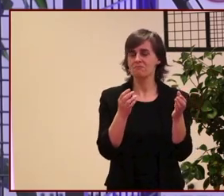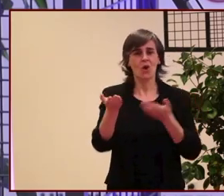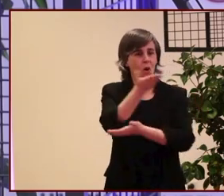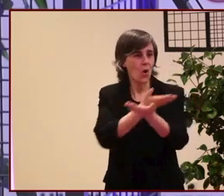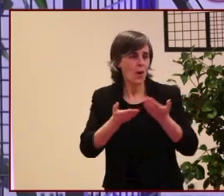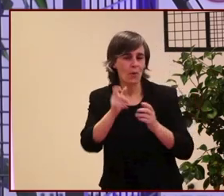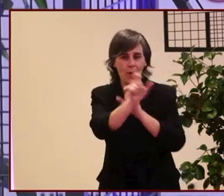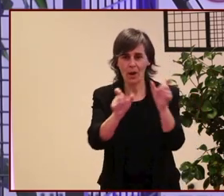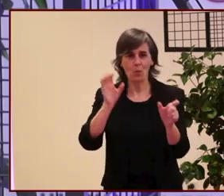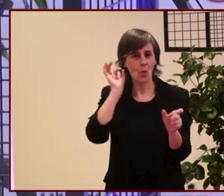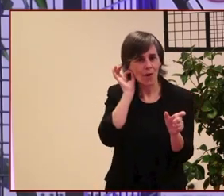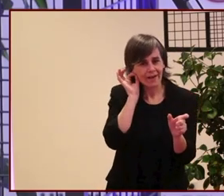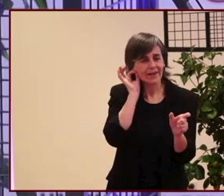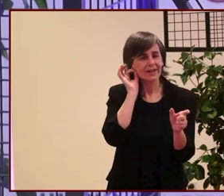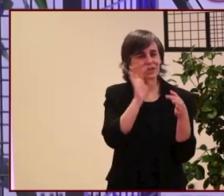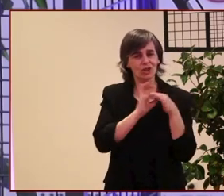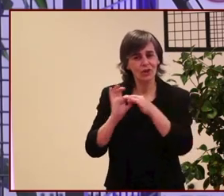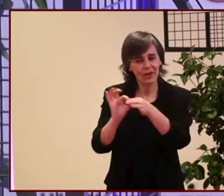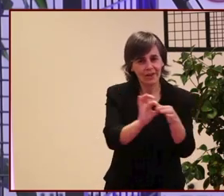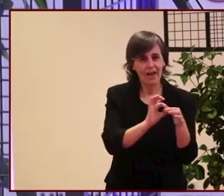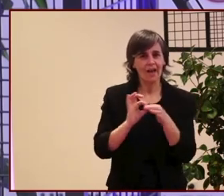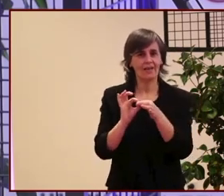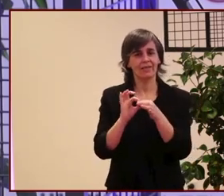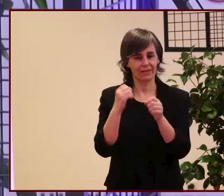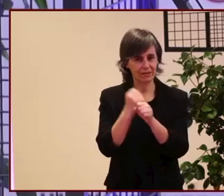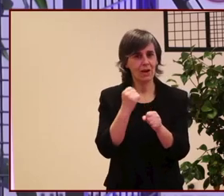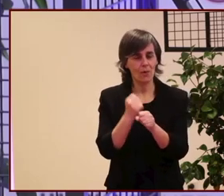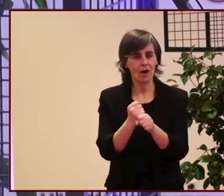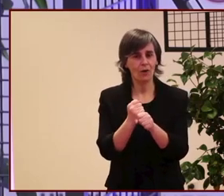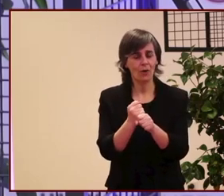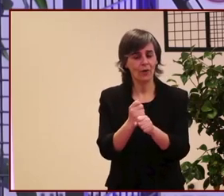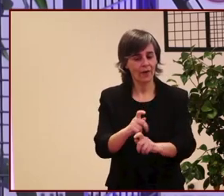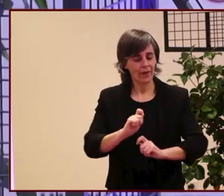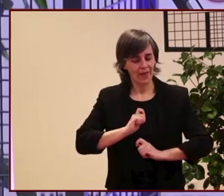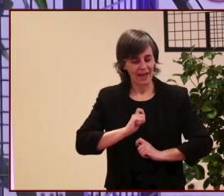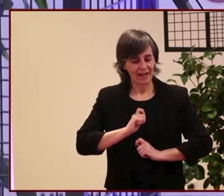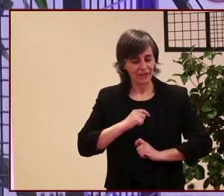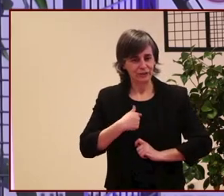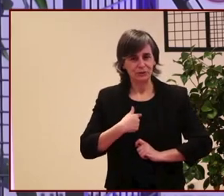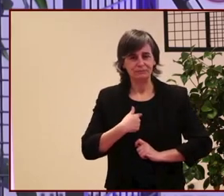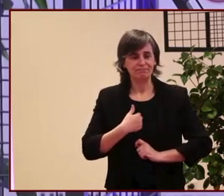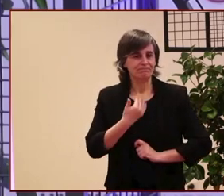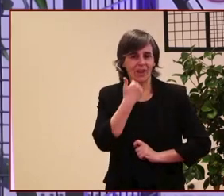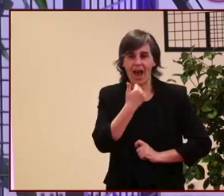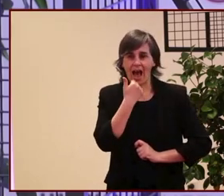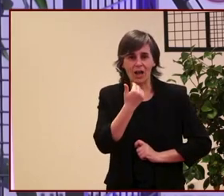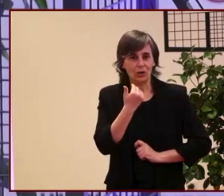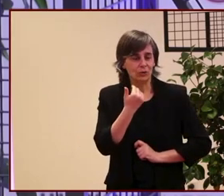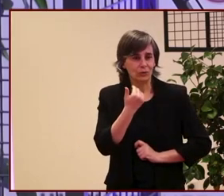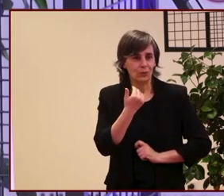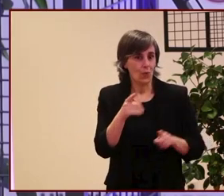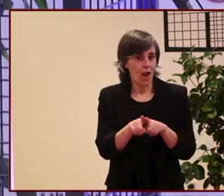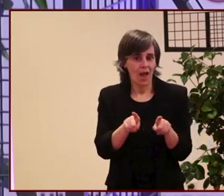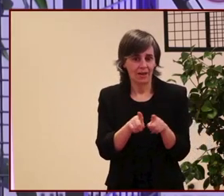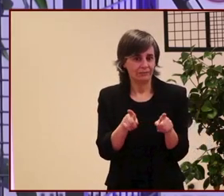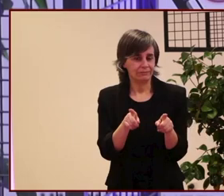todo este trabajo es para mí algo que ha superado mis expectativas en